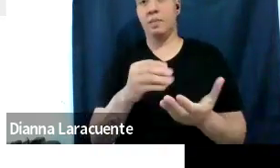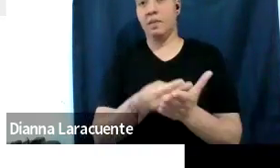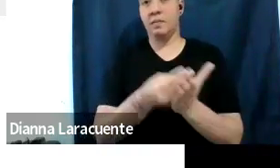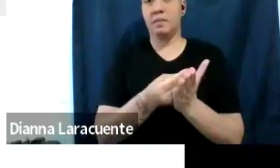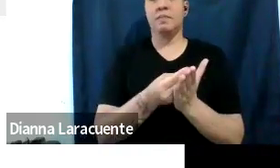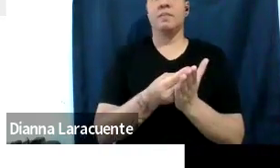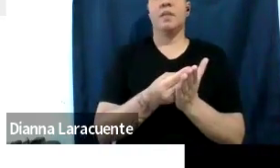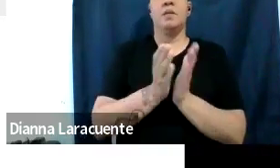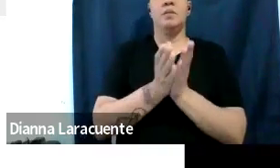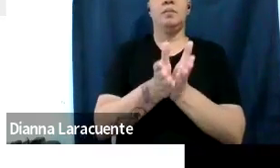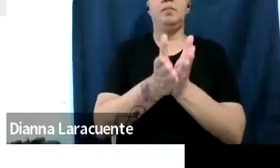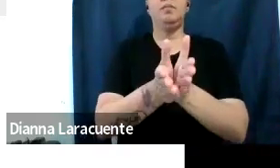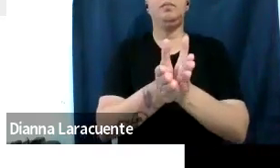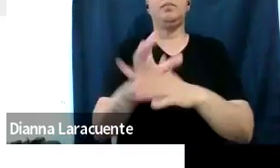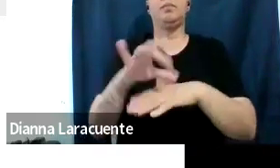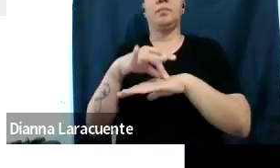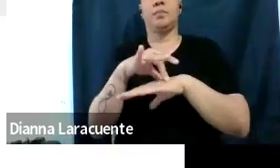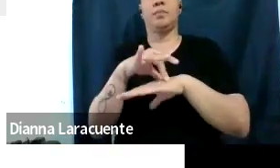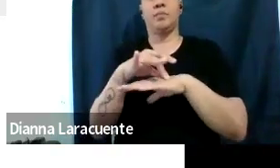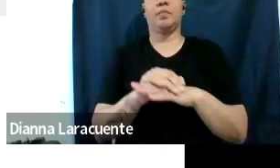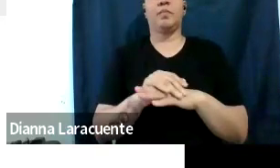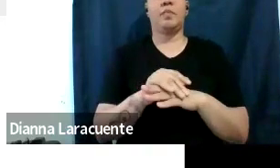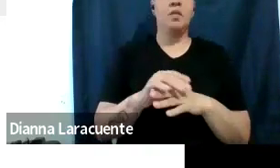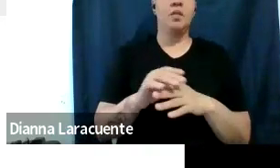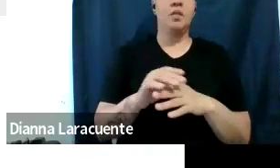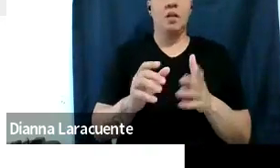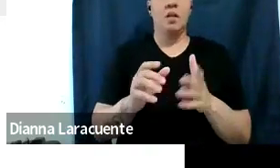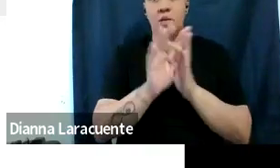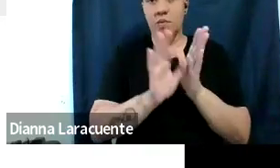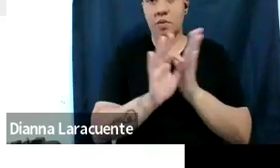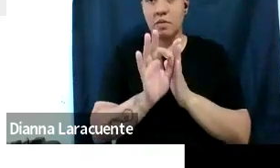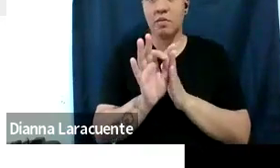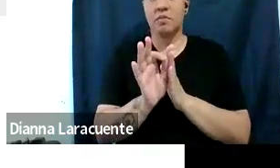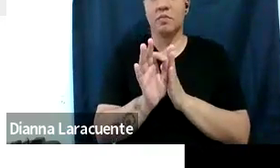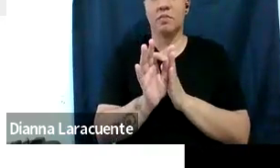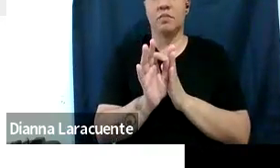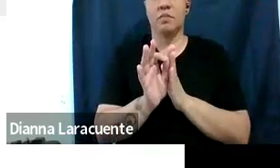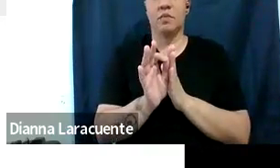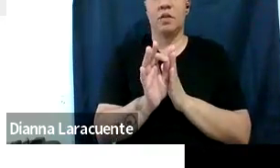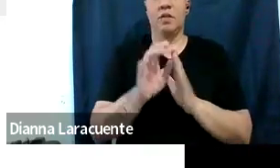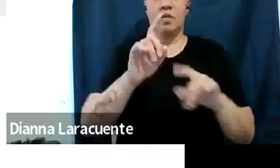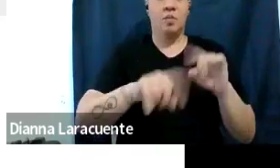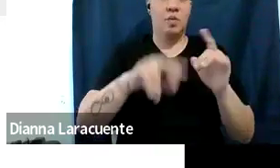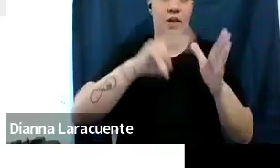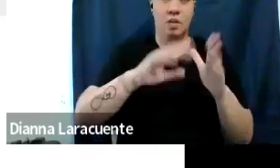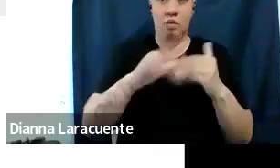sanidad marítima y terrestre, la formación de censo, no se lo puedo leer todo,